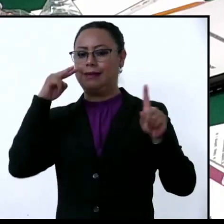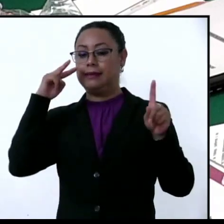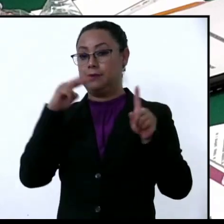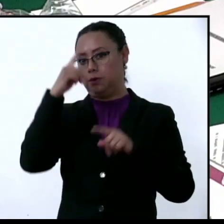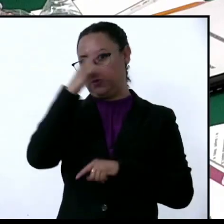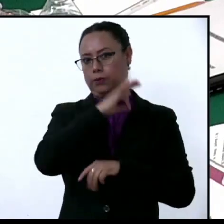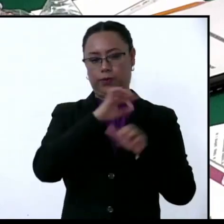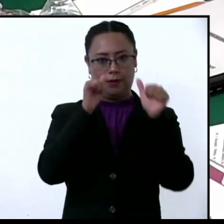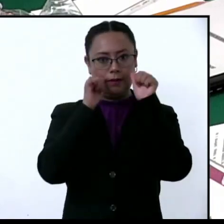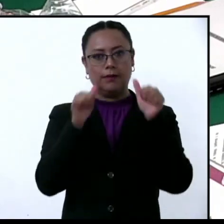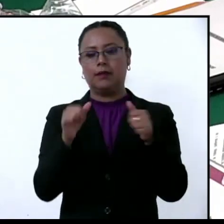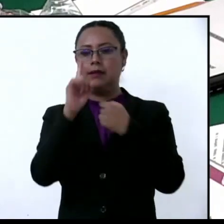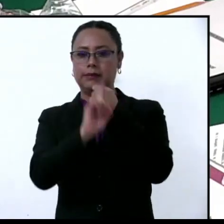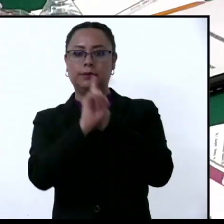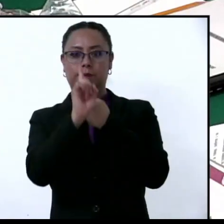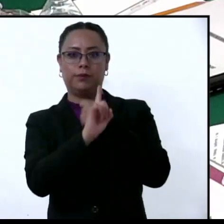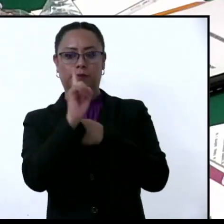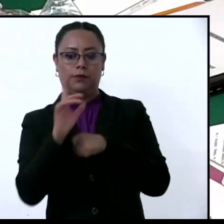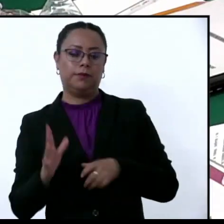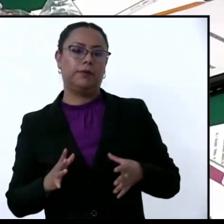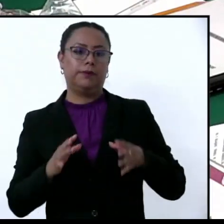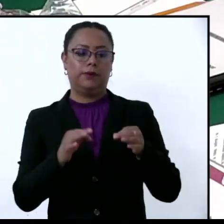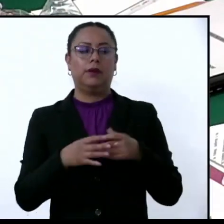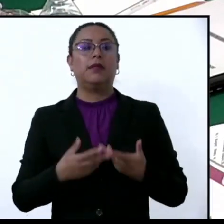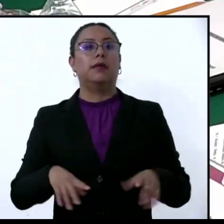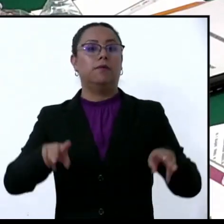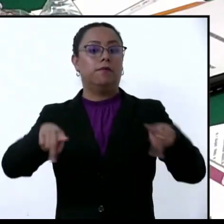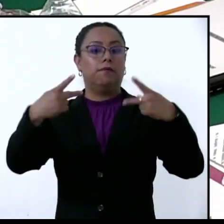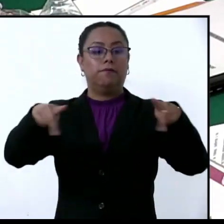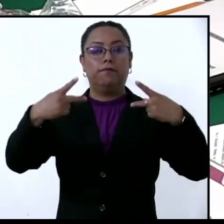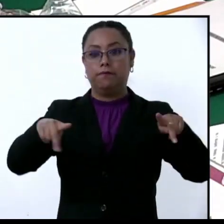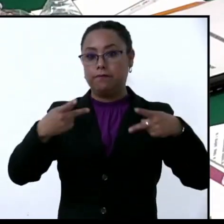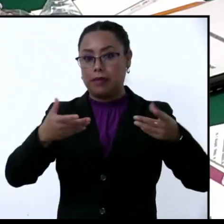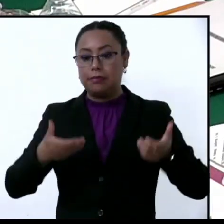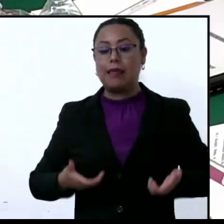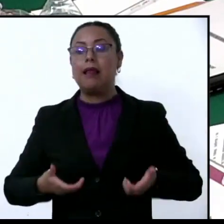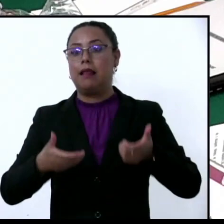la problemática de la instalación del comercio en la vía pública.